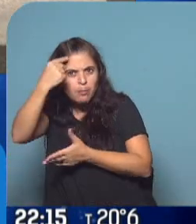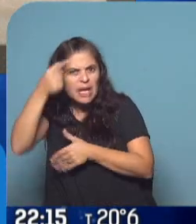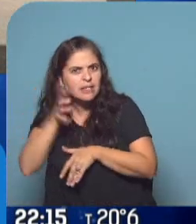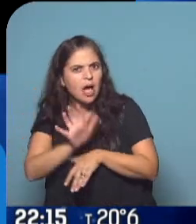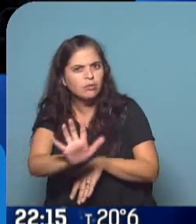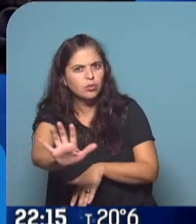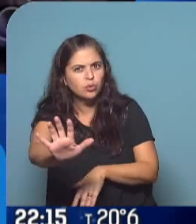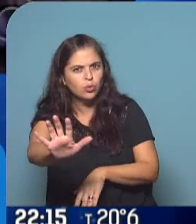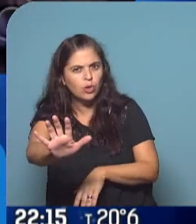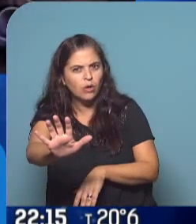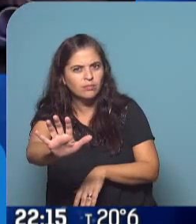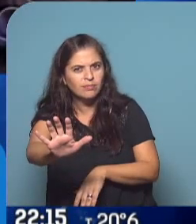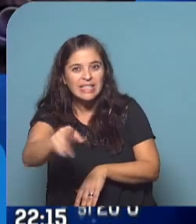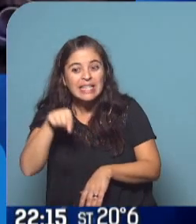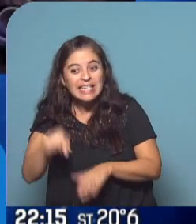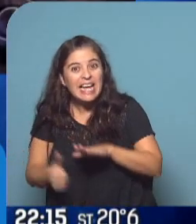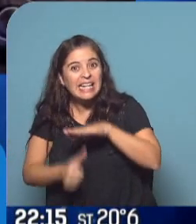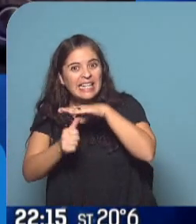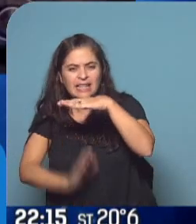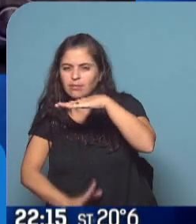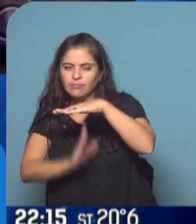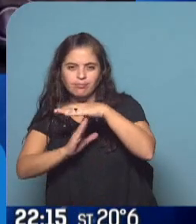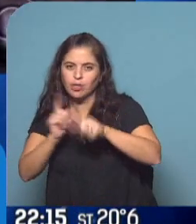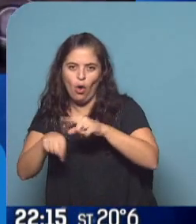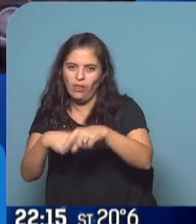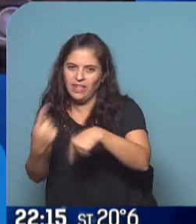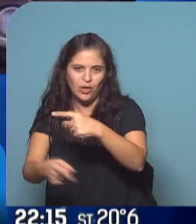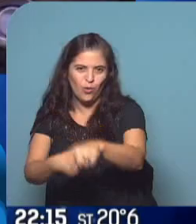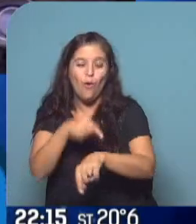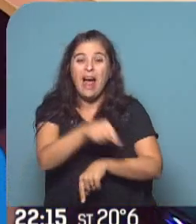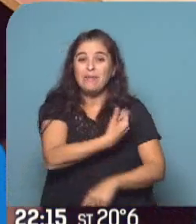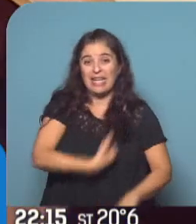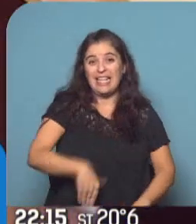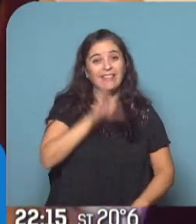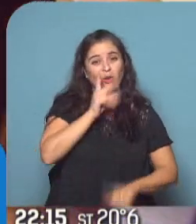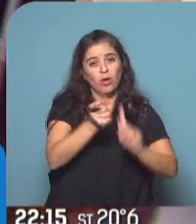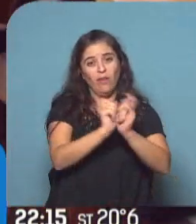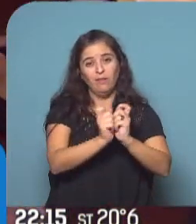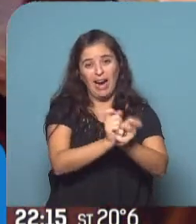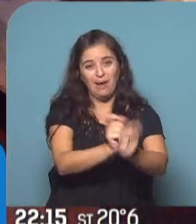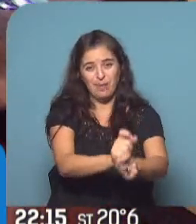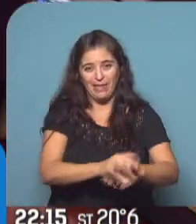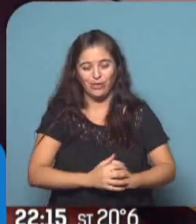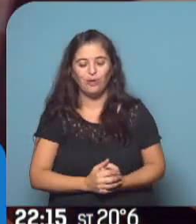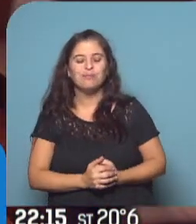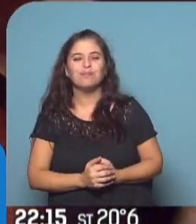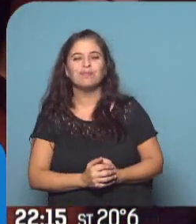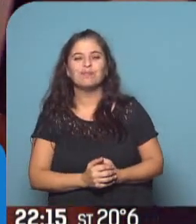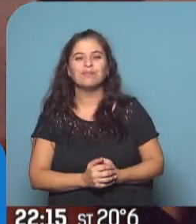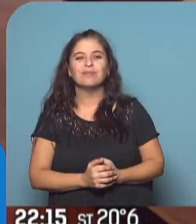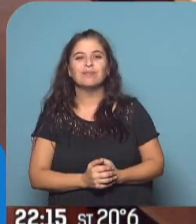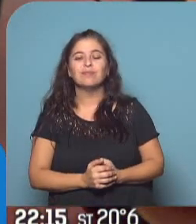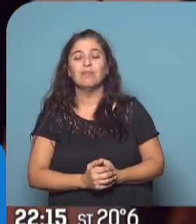presidentes estadounidenses van cambiando. Si dividimos la región en forma muy esquemática, tenemos Arabia